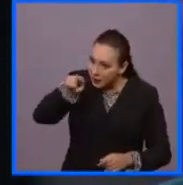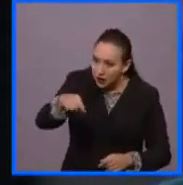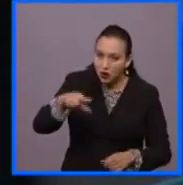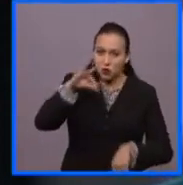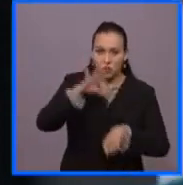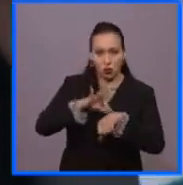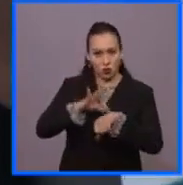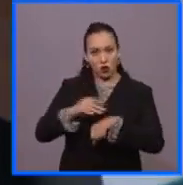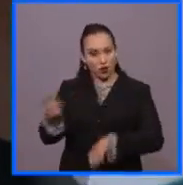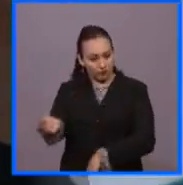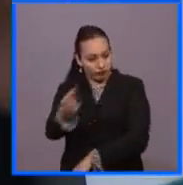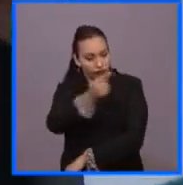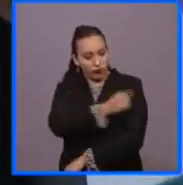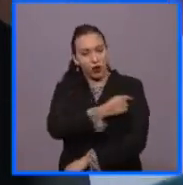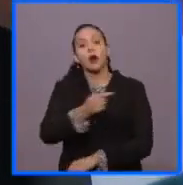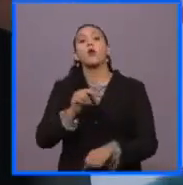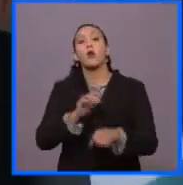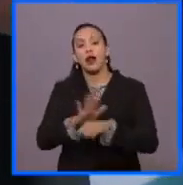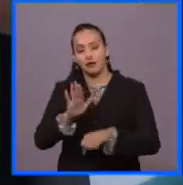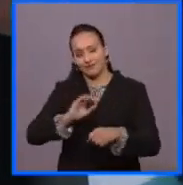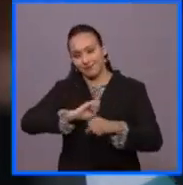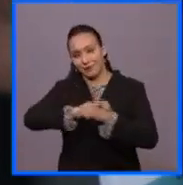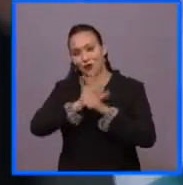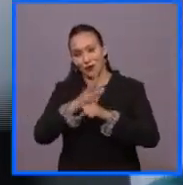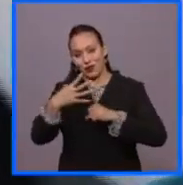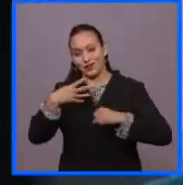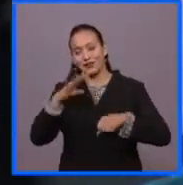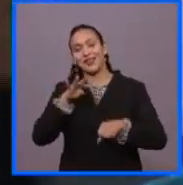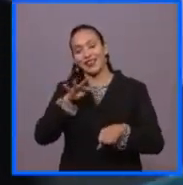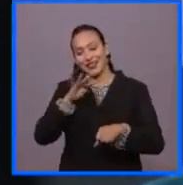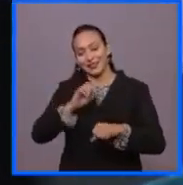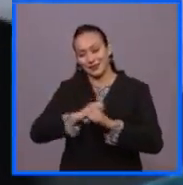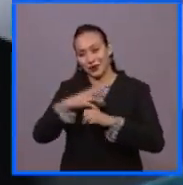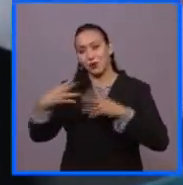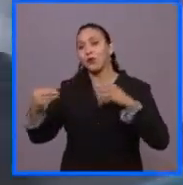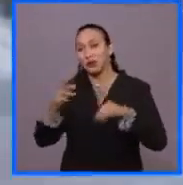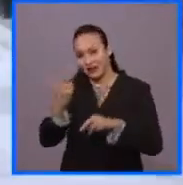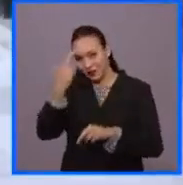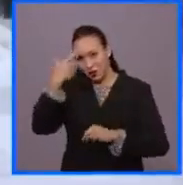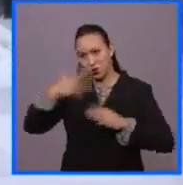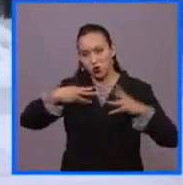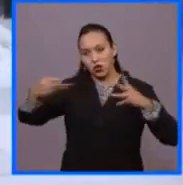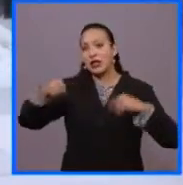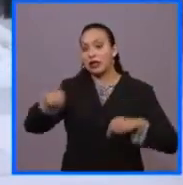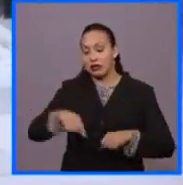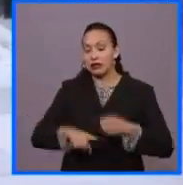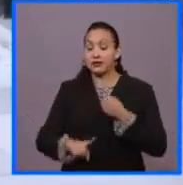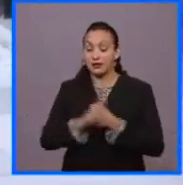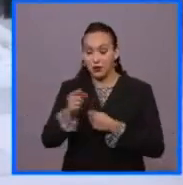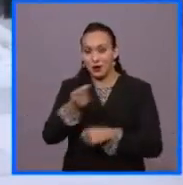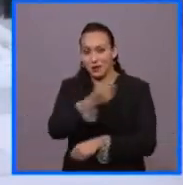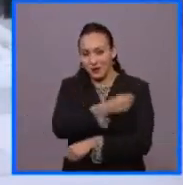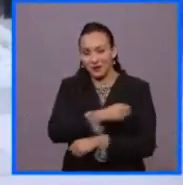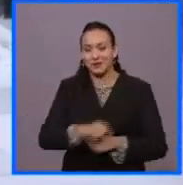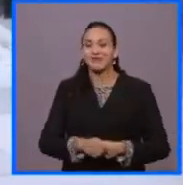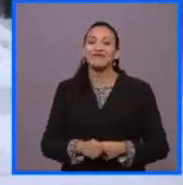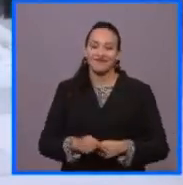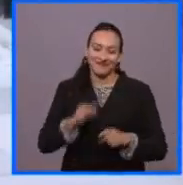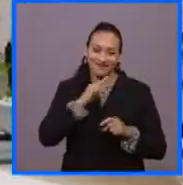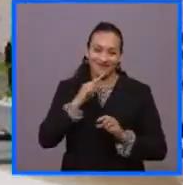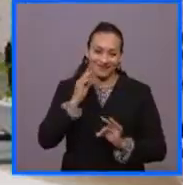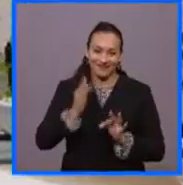particulares la vacuna contra el COVID-19 ante el riesgo de contagio que también enfrentaban. Es la información que